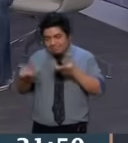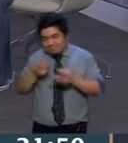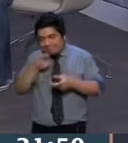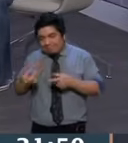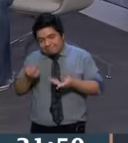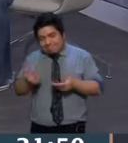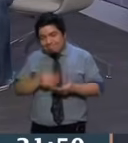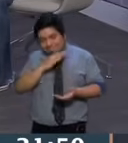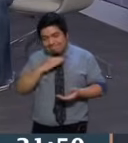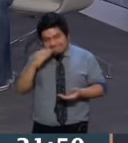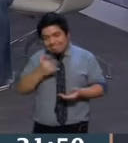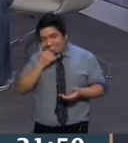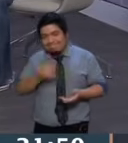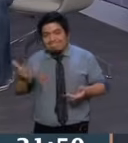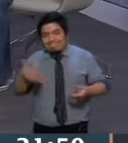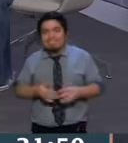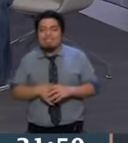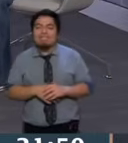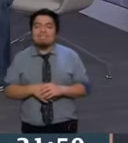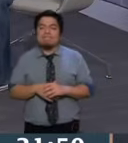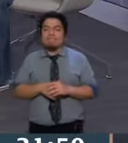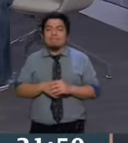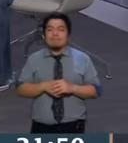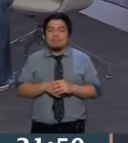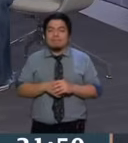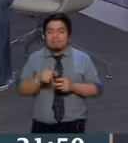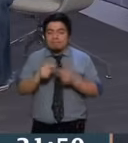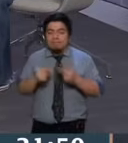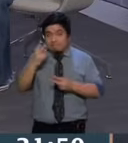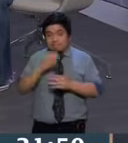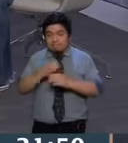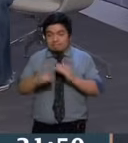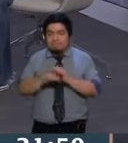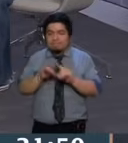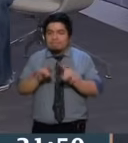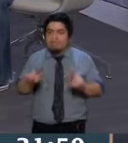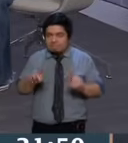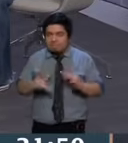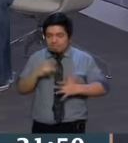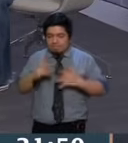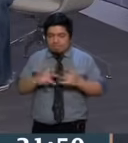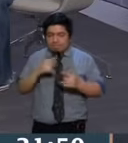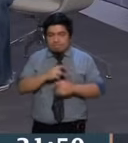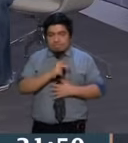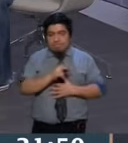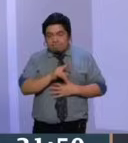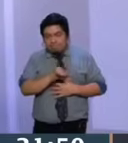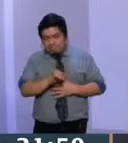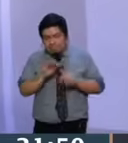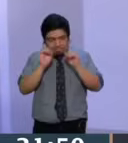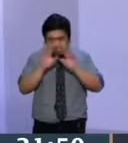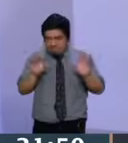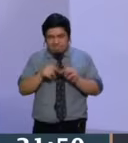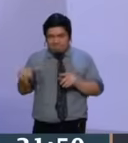desbloquee, Braulio. A ver, yo La creo queremos que invitar. son dos cosas muy distintas. Por lo pronto, yo diría que con el PRI hay una cosa muy clara, es